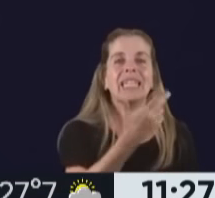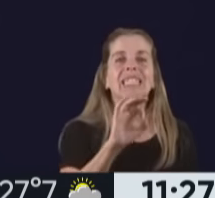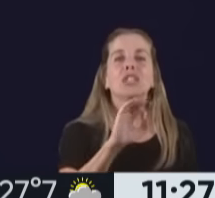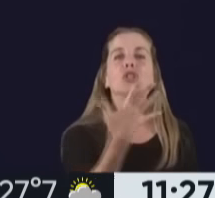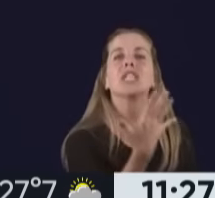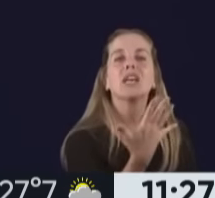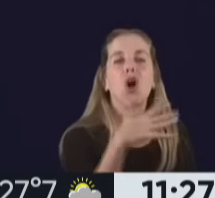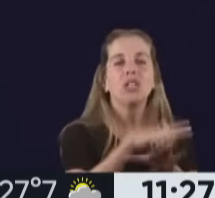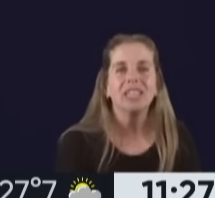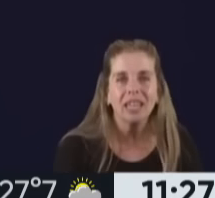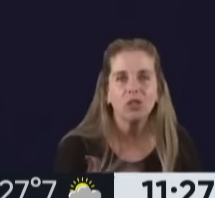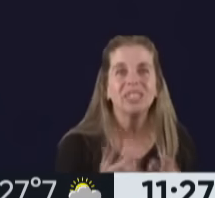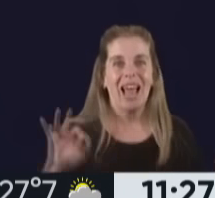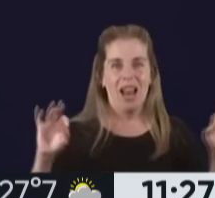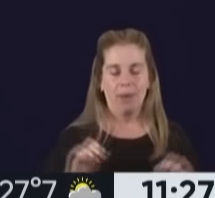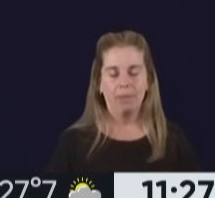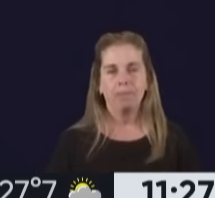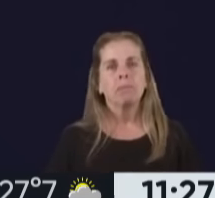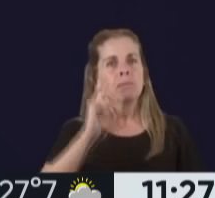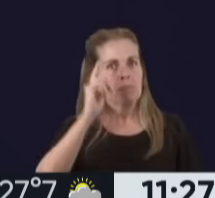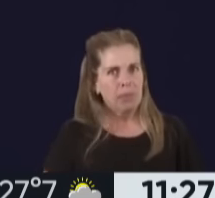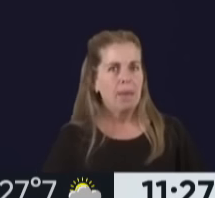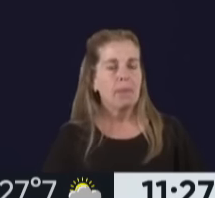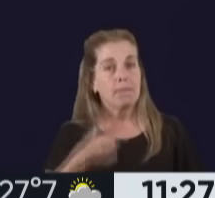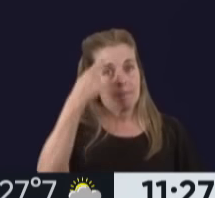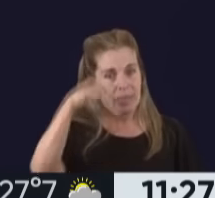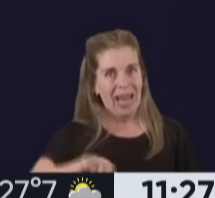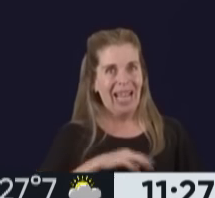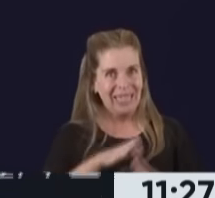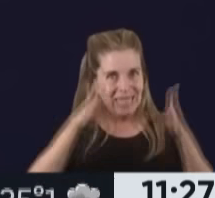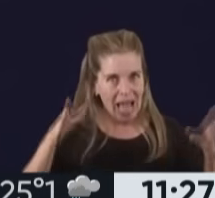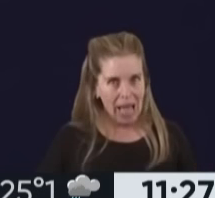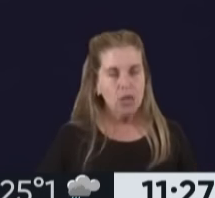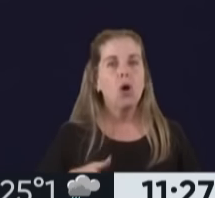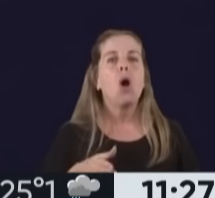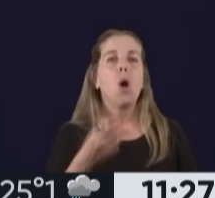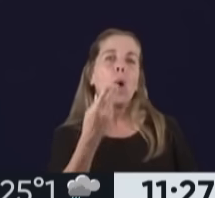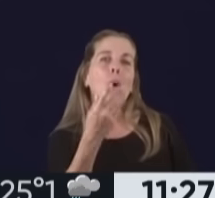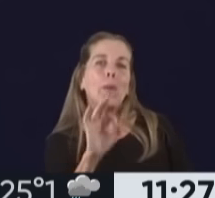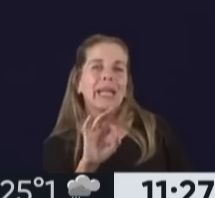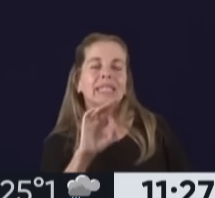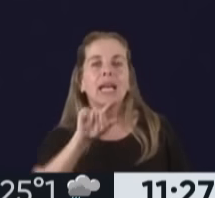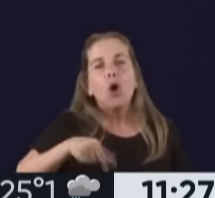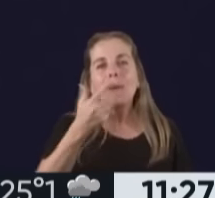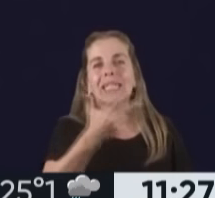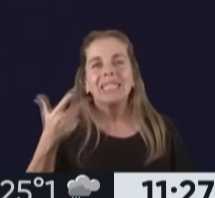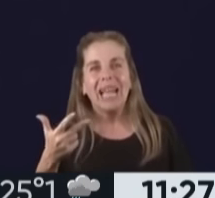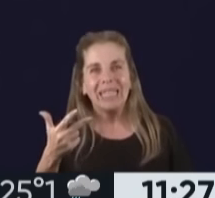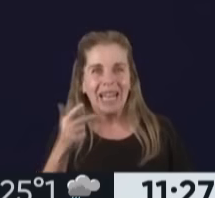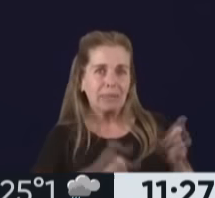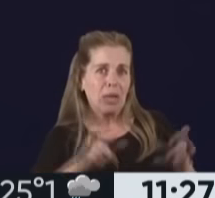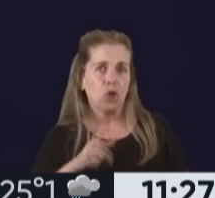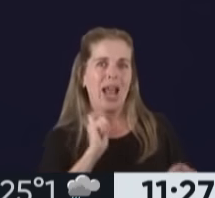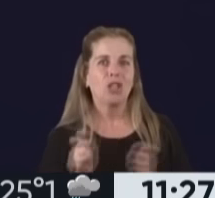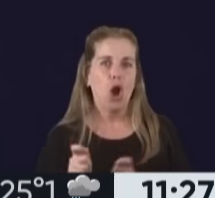Además, Argentina también logró una marca histórica al alcanzar este año una tasa de 20,33 donantes por millón de habitantes. Cabe